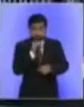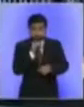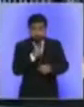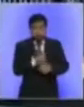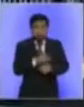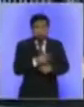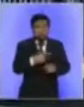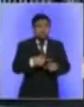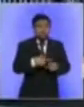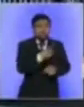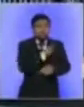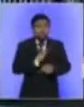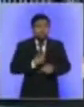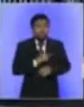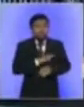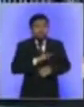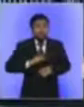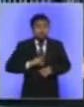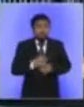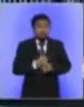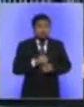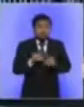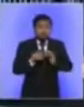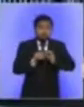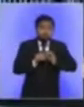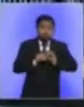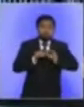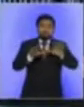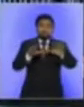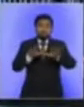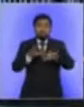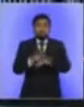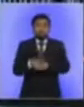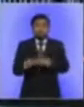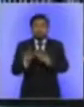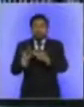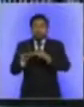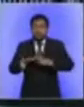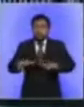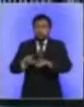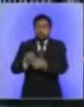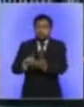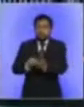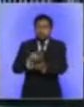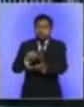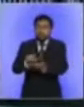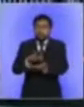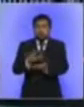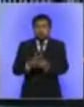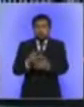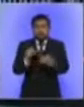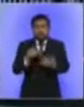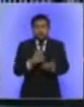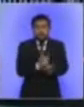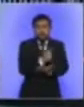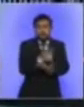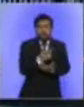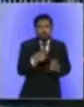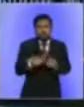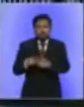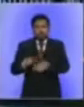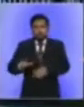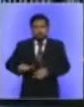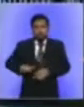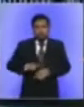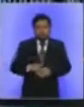carácter de presidente municipal hizo una publicación en la red social twitter para difundir un logro de gobierno en el contexto del proceso de revocación de